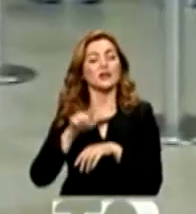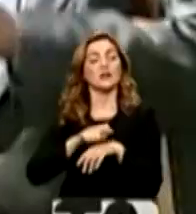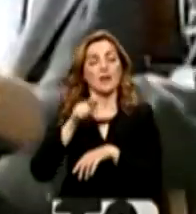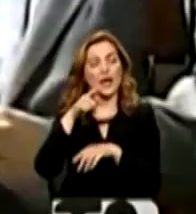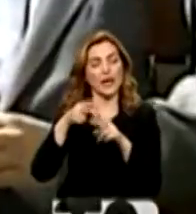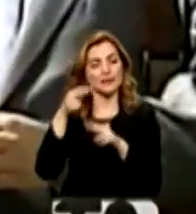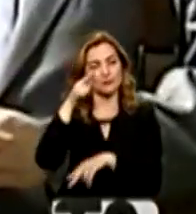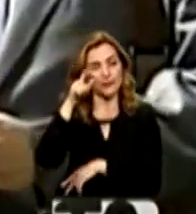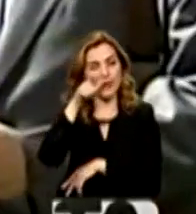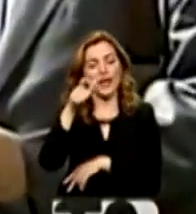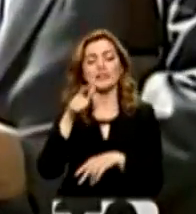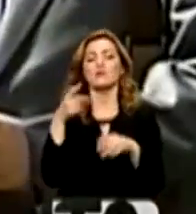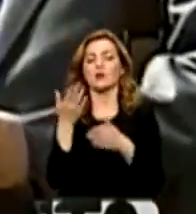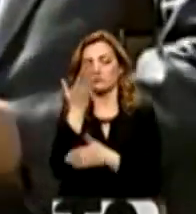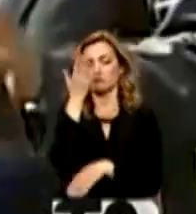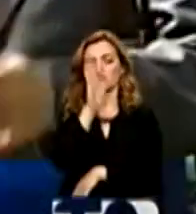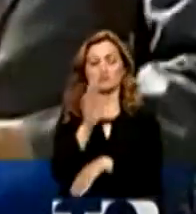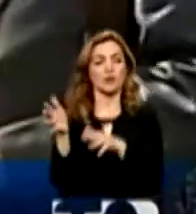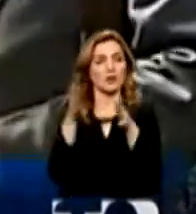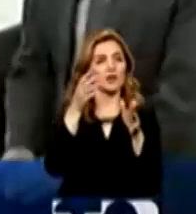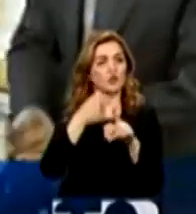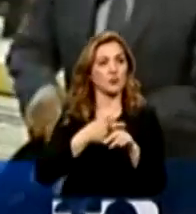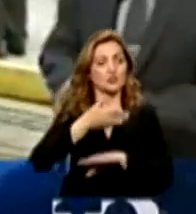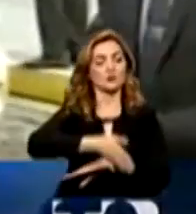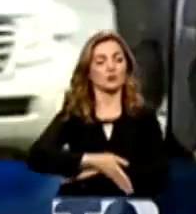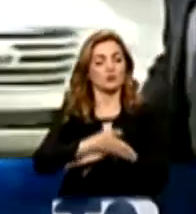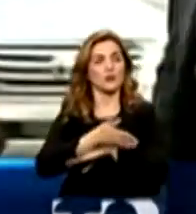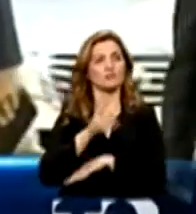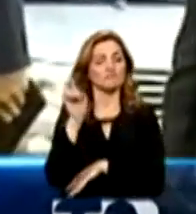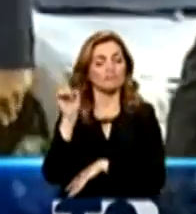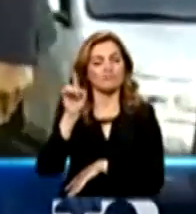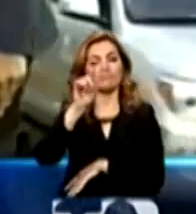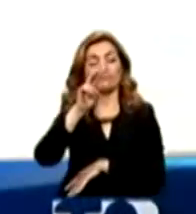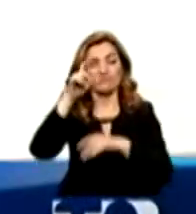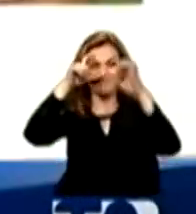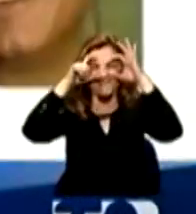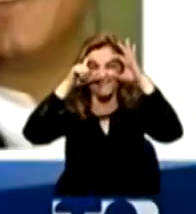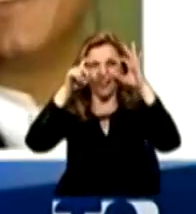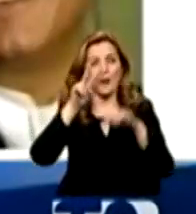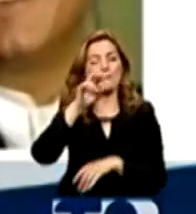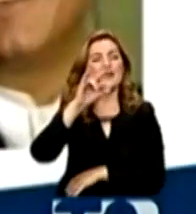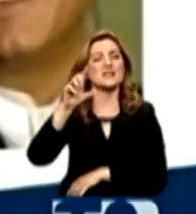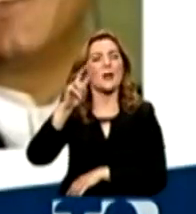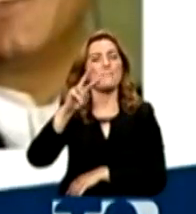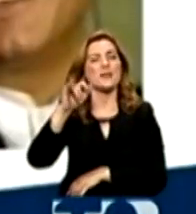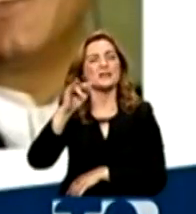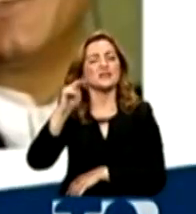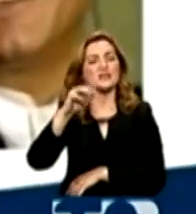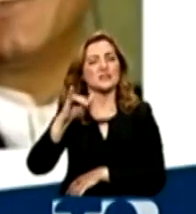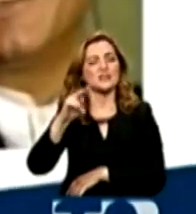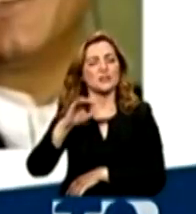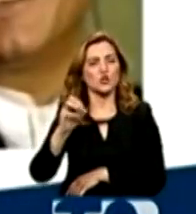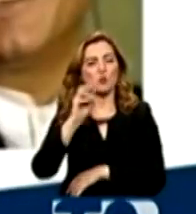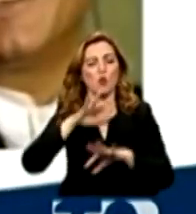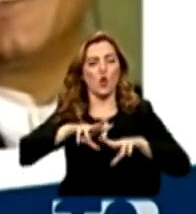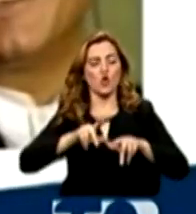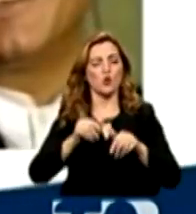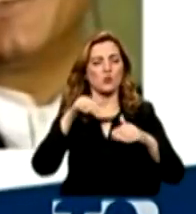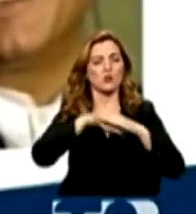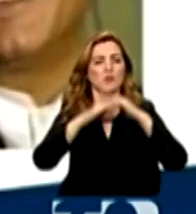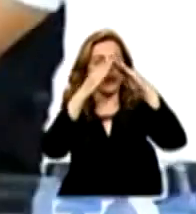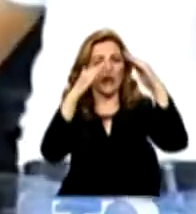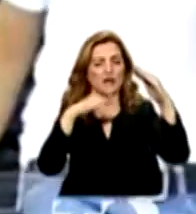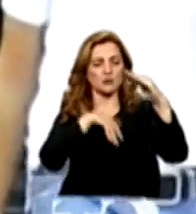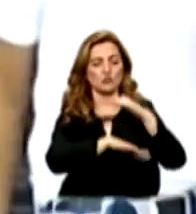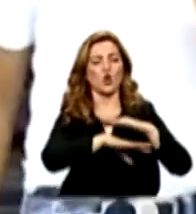En noviembre del 2018, un mes después, Fernando Villavicencio presentó una denuncia por robo calificado tras allanamientos en su domicilio en el